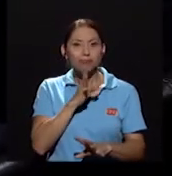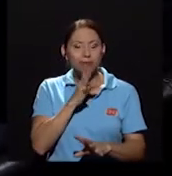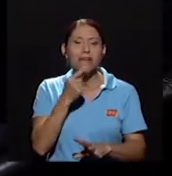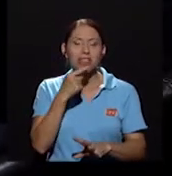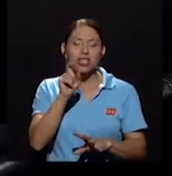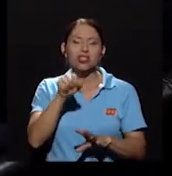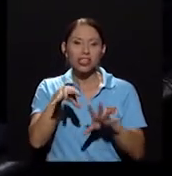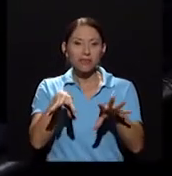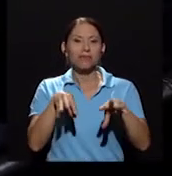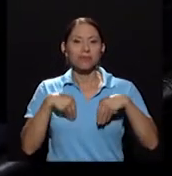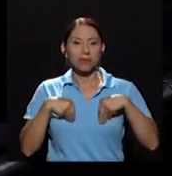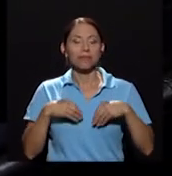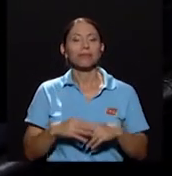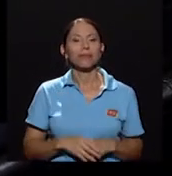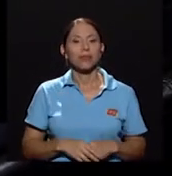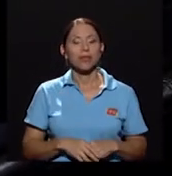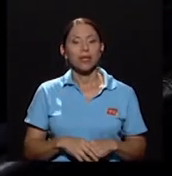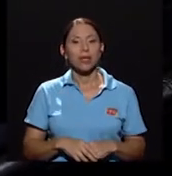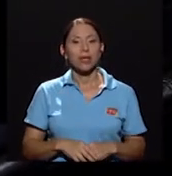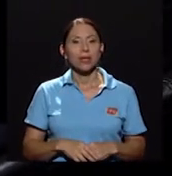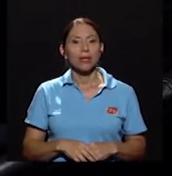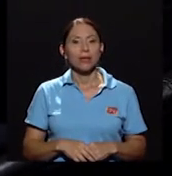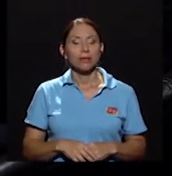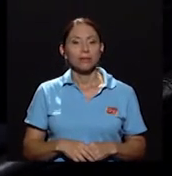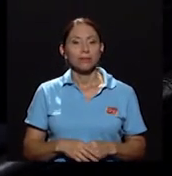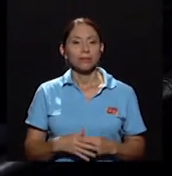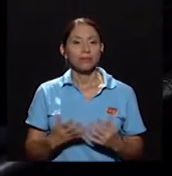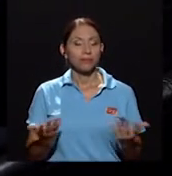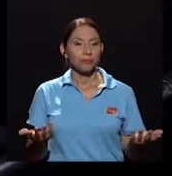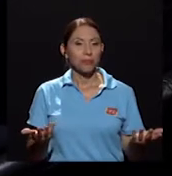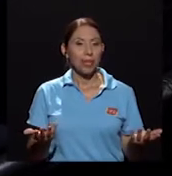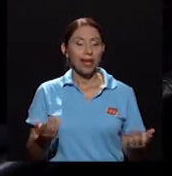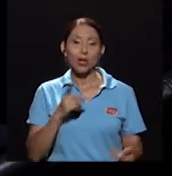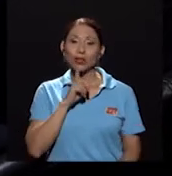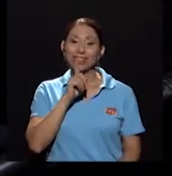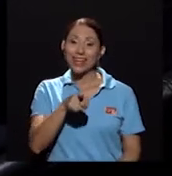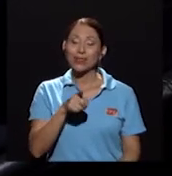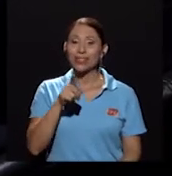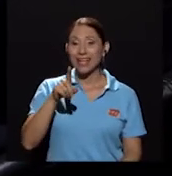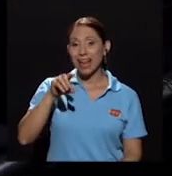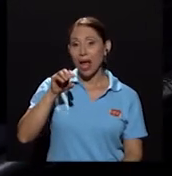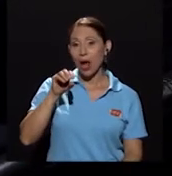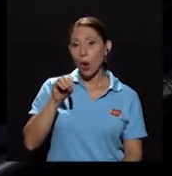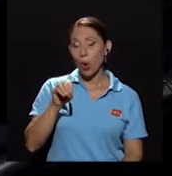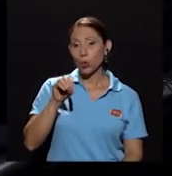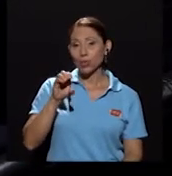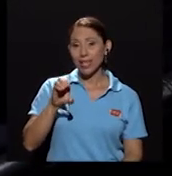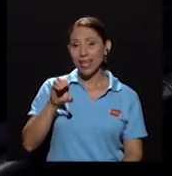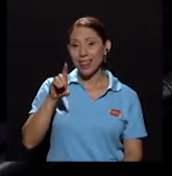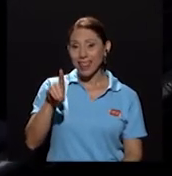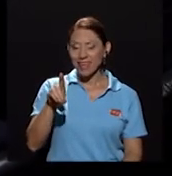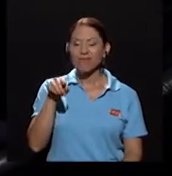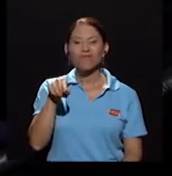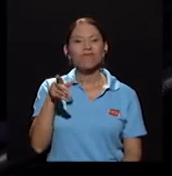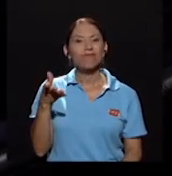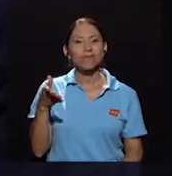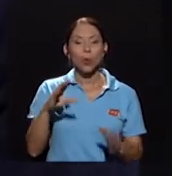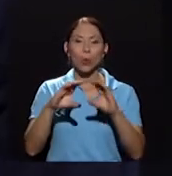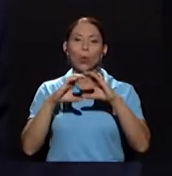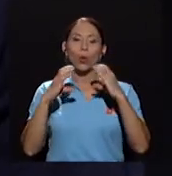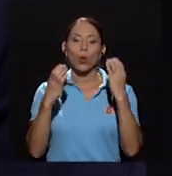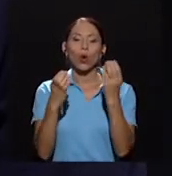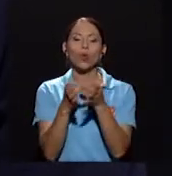lo cierto es que la ucedé es un club de buenas prácticas